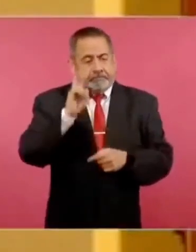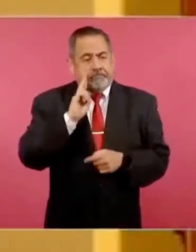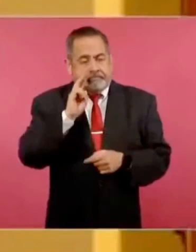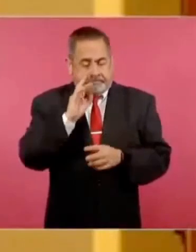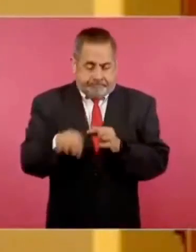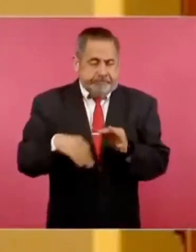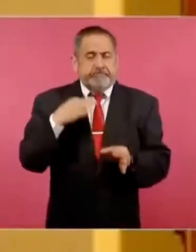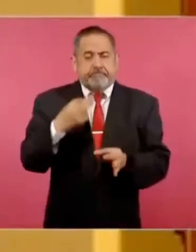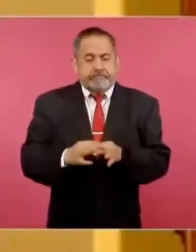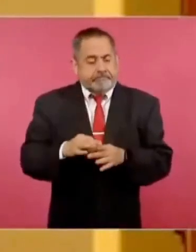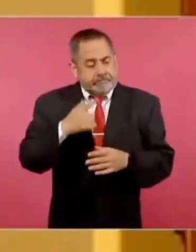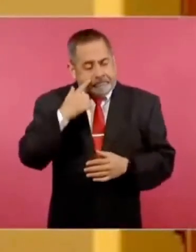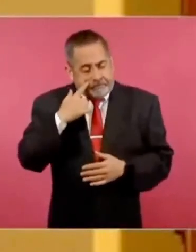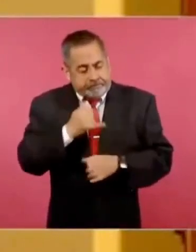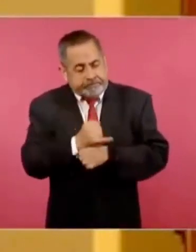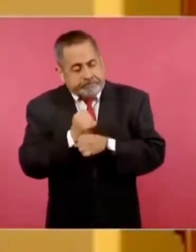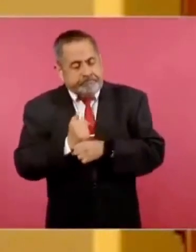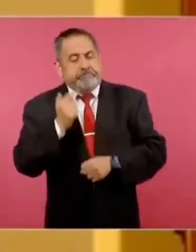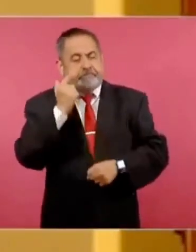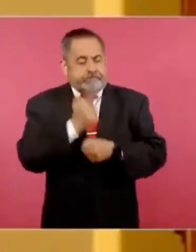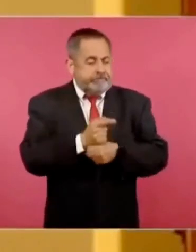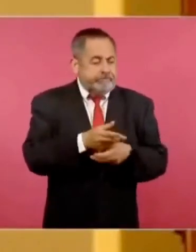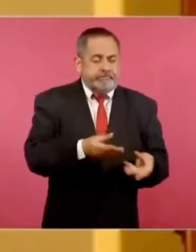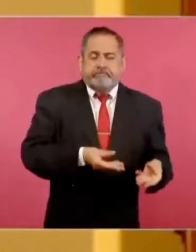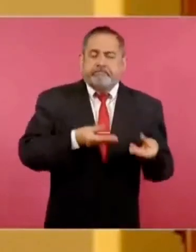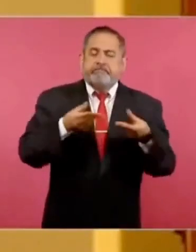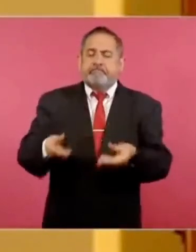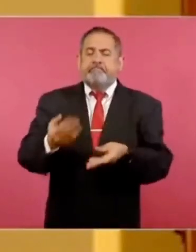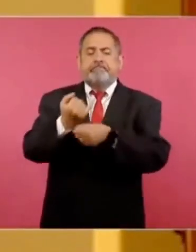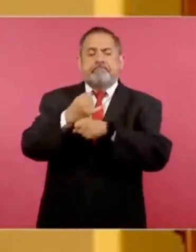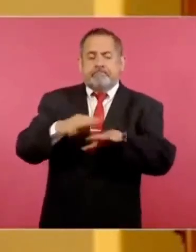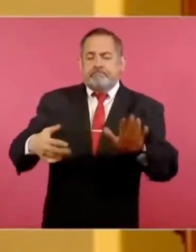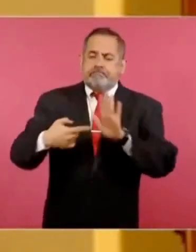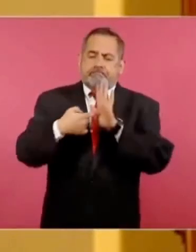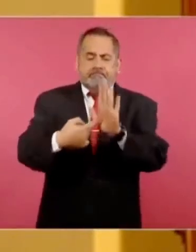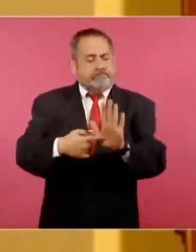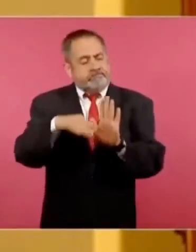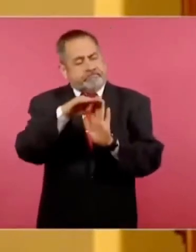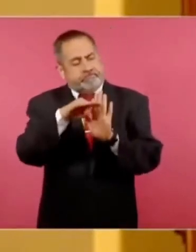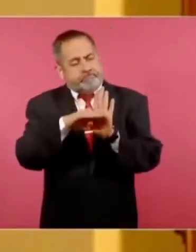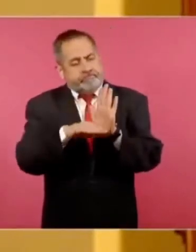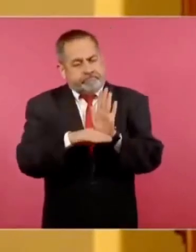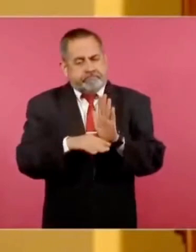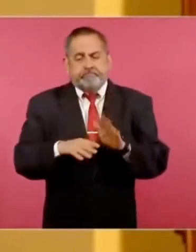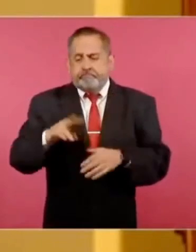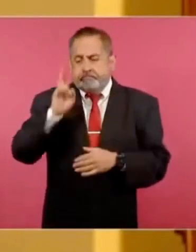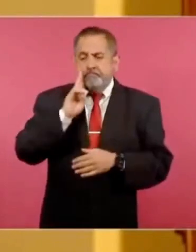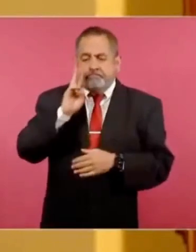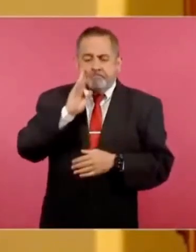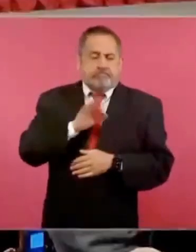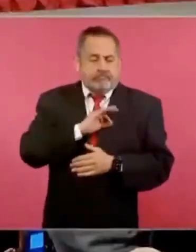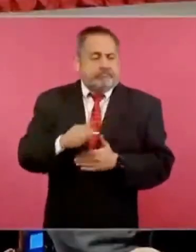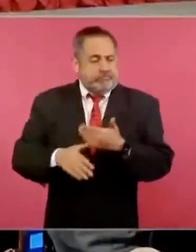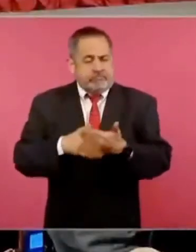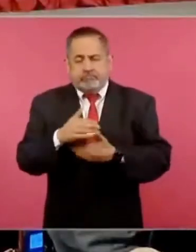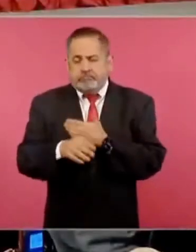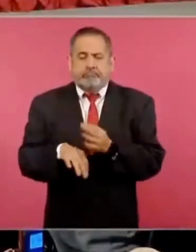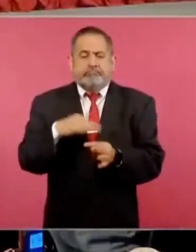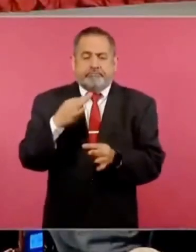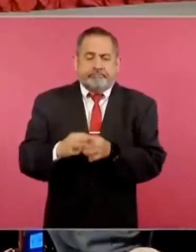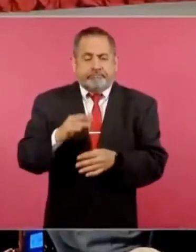tengamos o el Ministerio Público pueda desarrollar todo toda es actividad y y llevar a fin